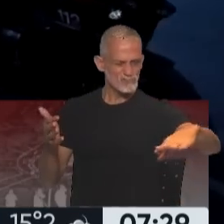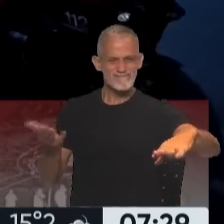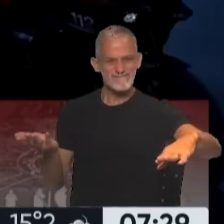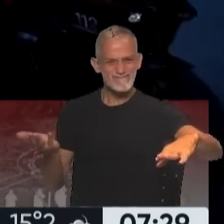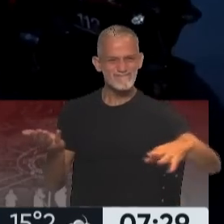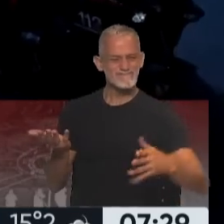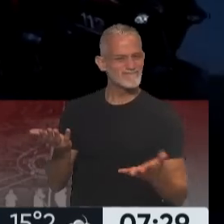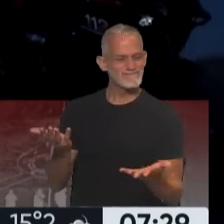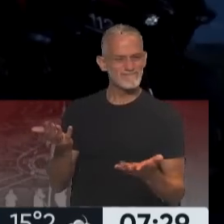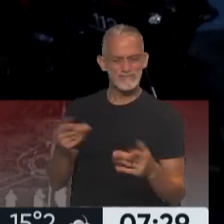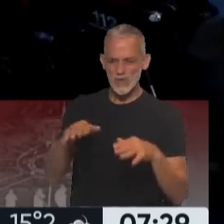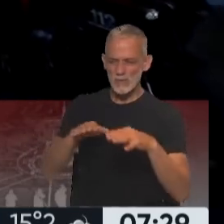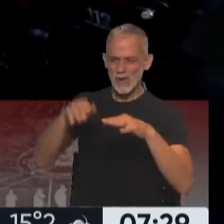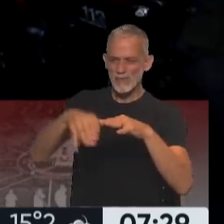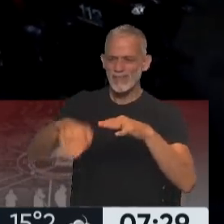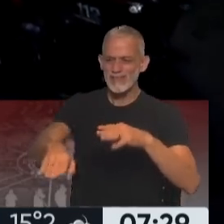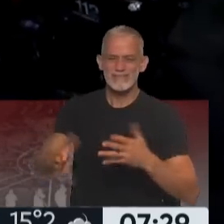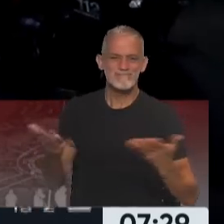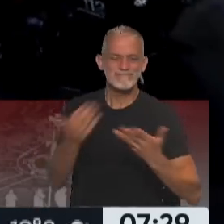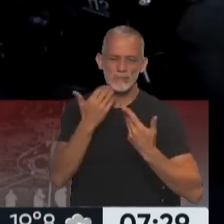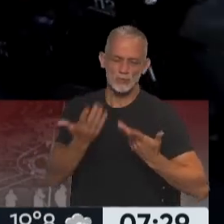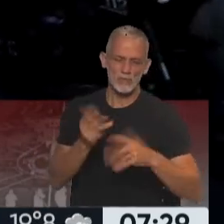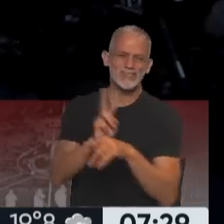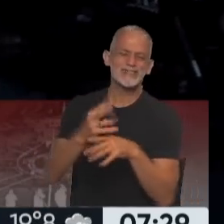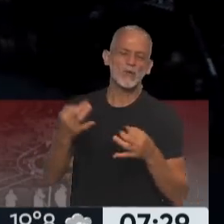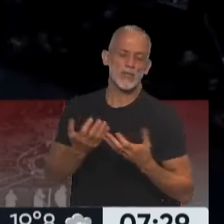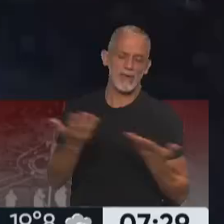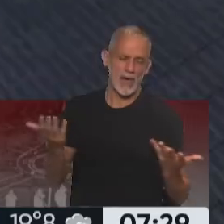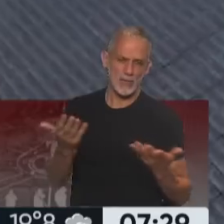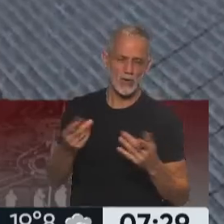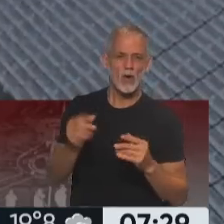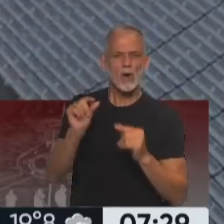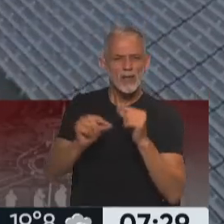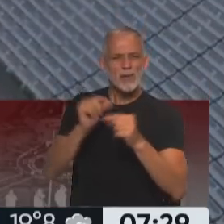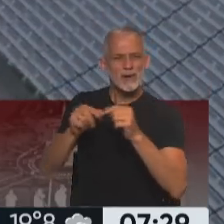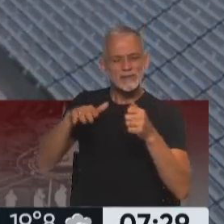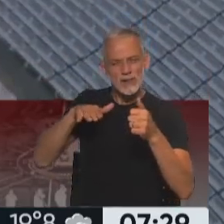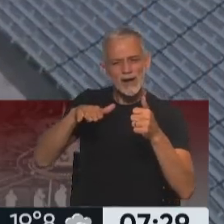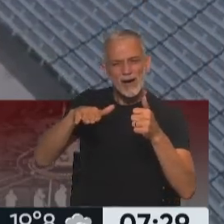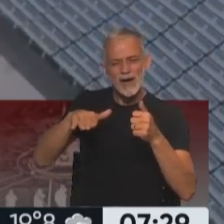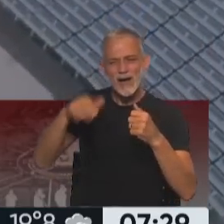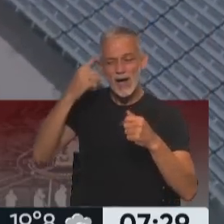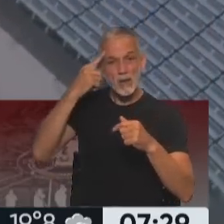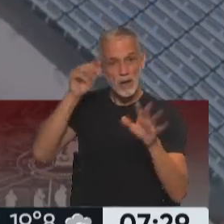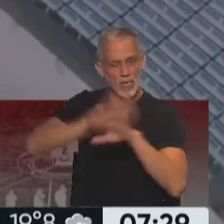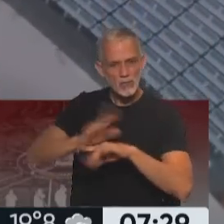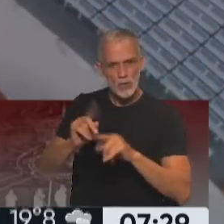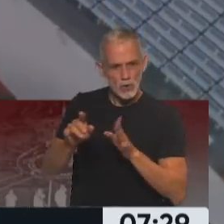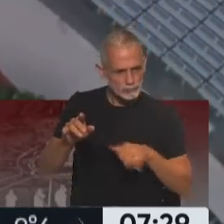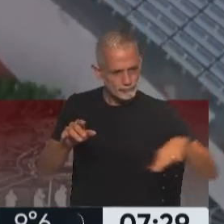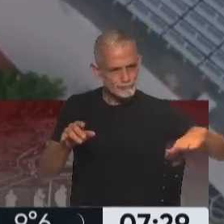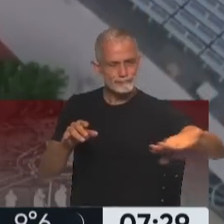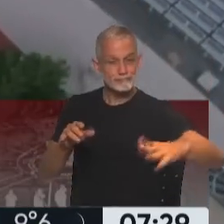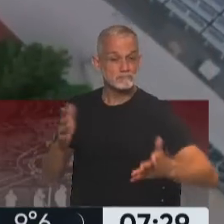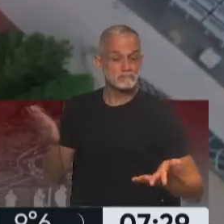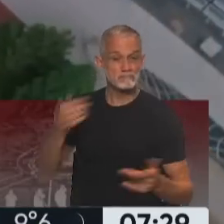por el Exactamente, ¿no? Uno pensaba al Medida de principio seguridad. que tal vez Total. lentamente, a paso de hombre, iba a ir este vehículo y todos los fieles acompañando. Sí.